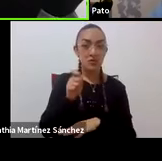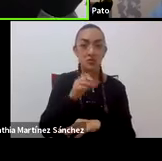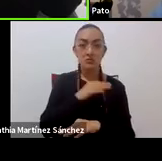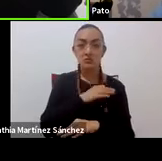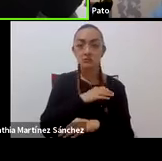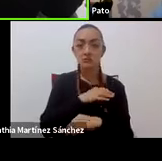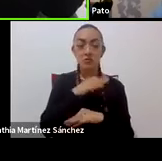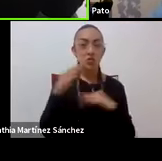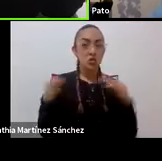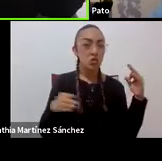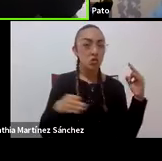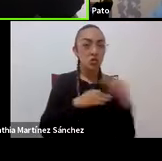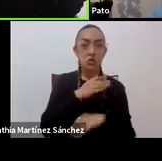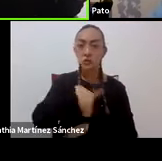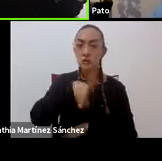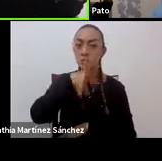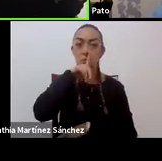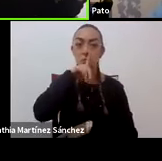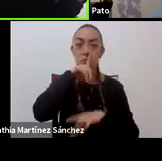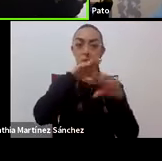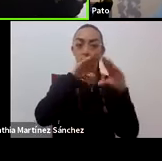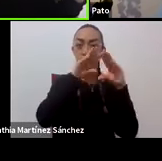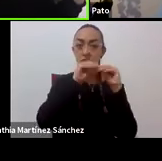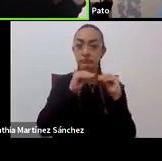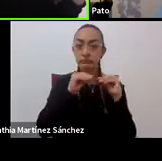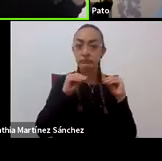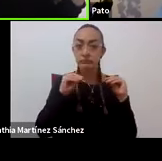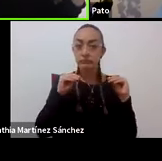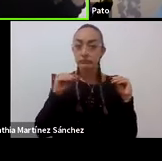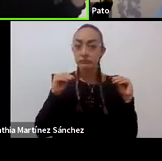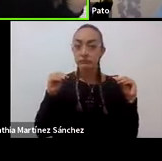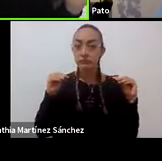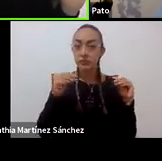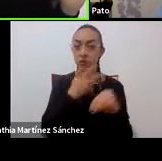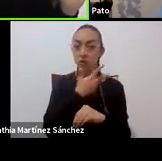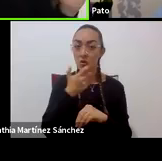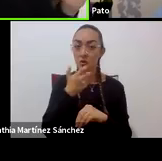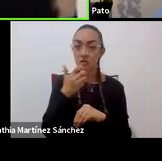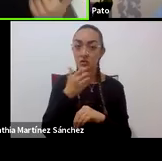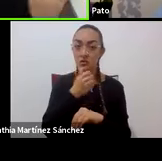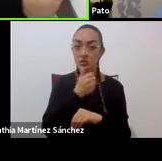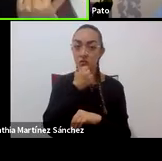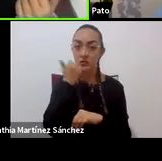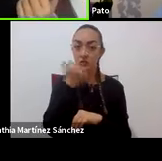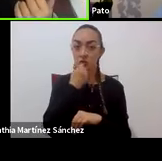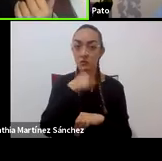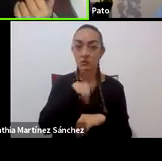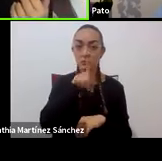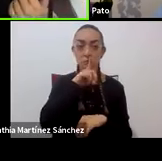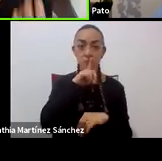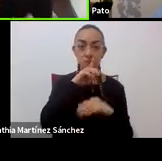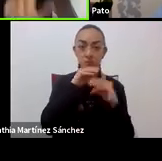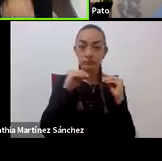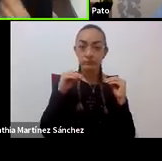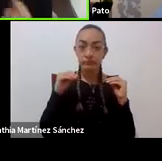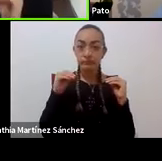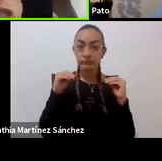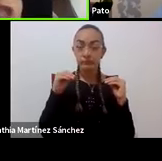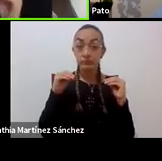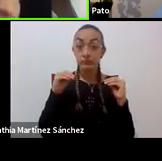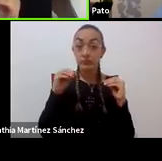un ruido. 800 estudiantes pararon de hablar. Y en ese momento nosotros detectamos